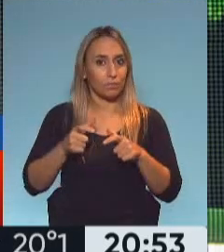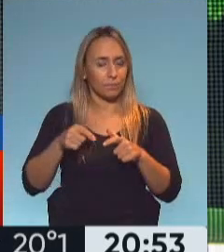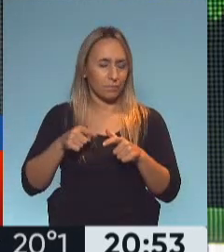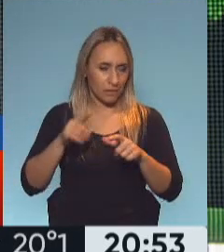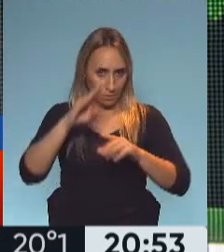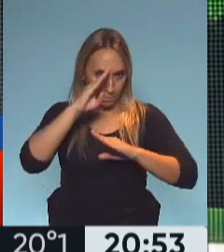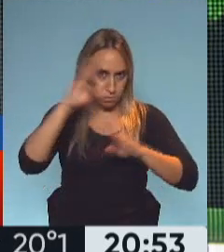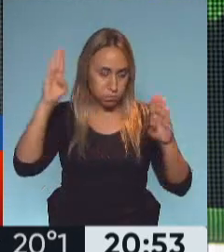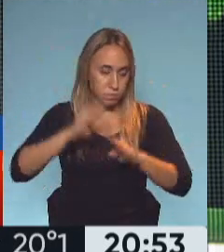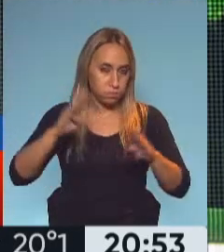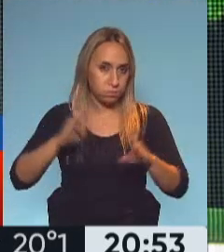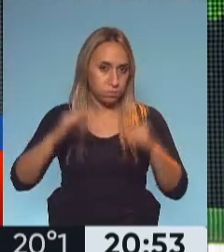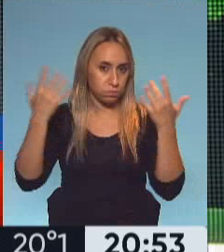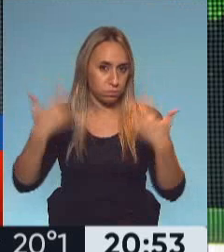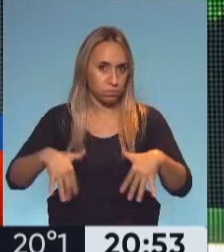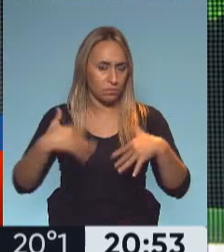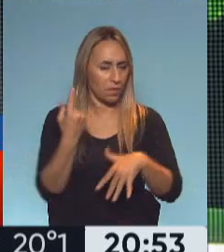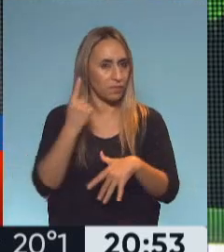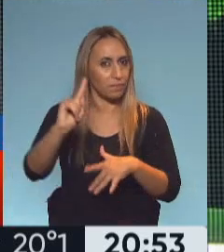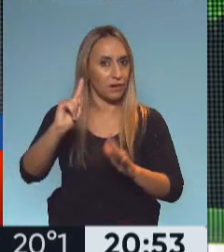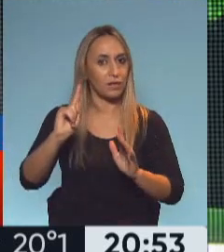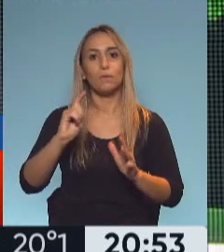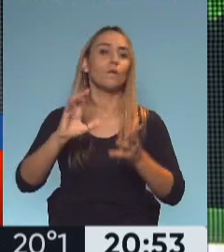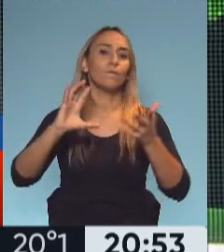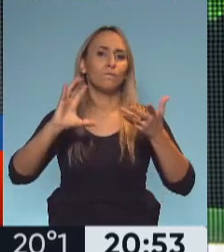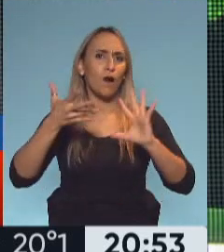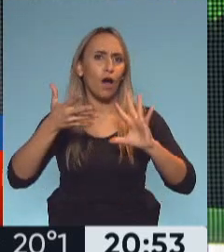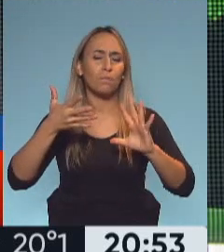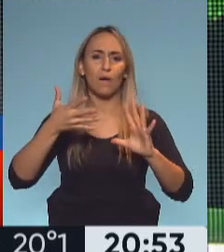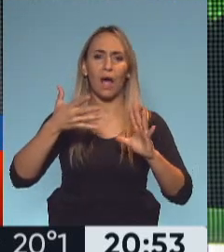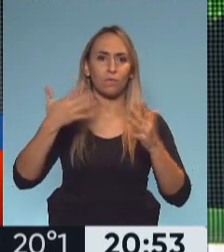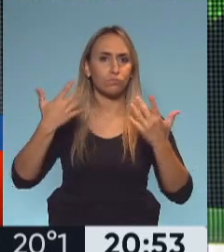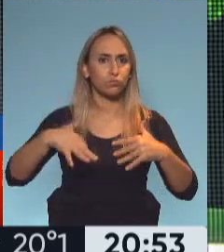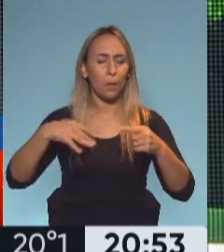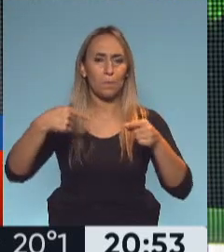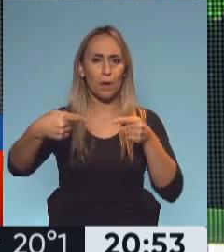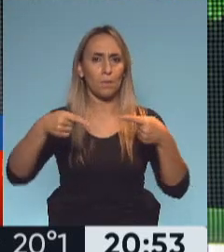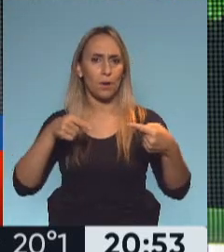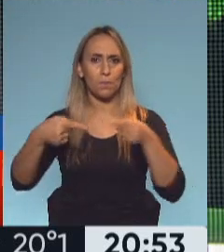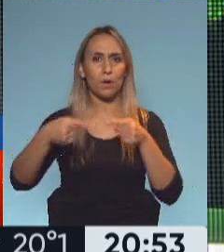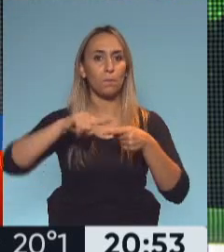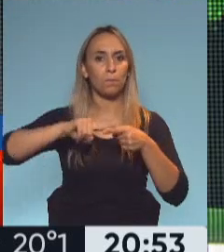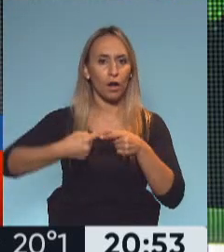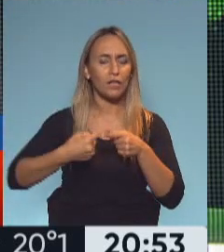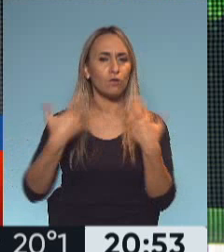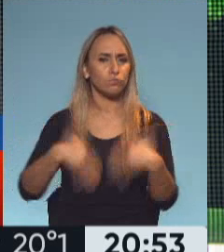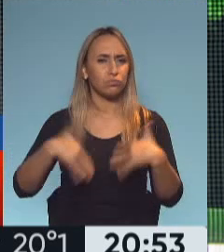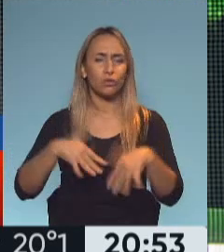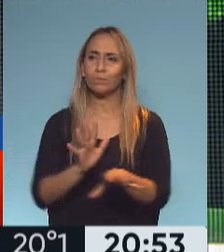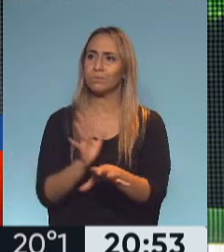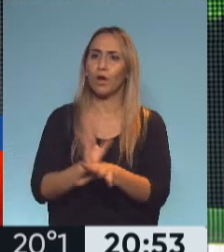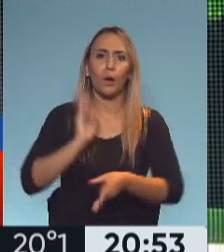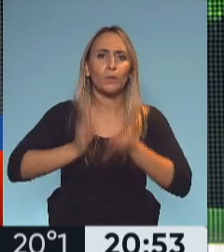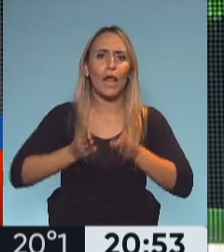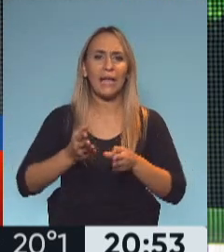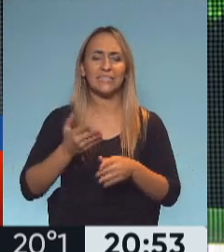explosiva. Realmente fue bastante atípica por el tono que tuvo, de mucho voltaje político, de mucha agresión o agresividad en